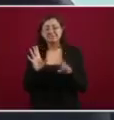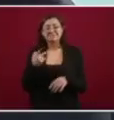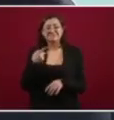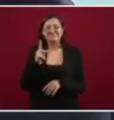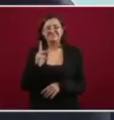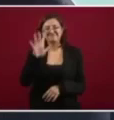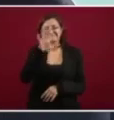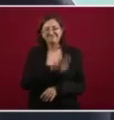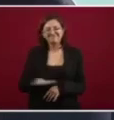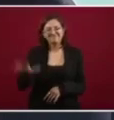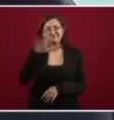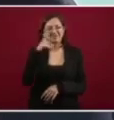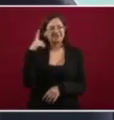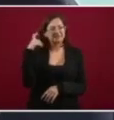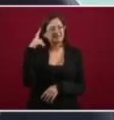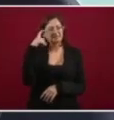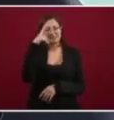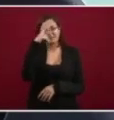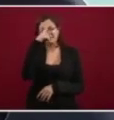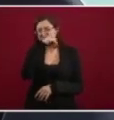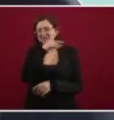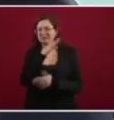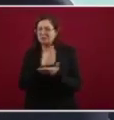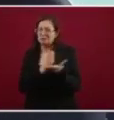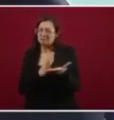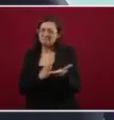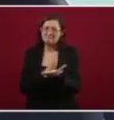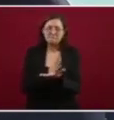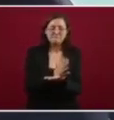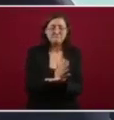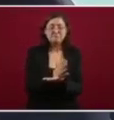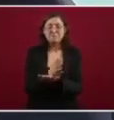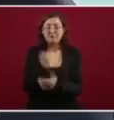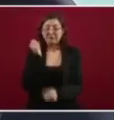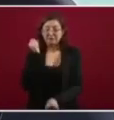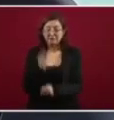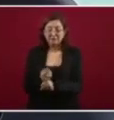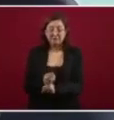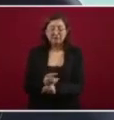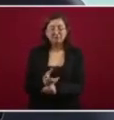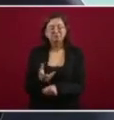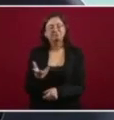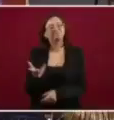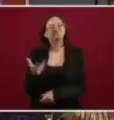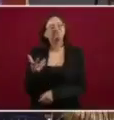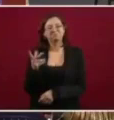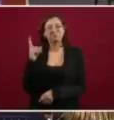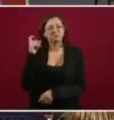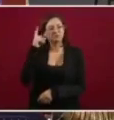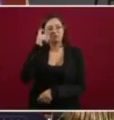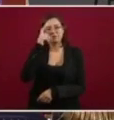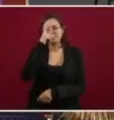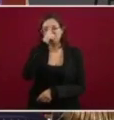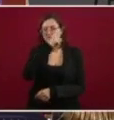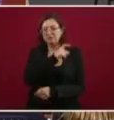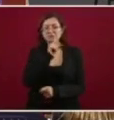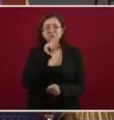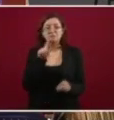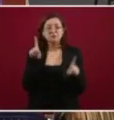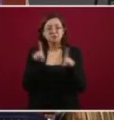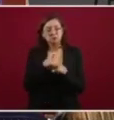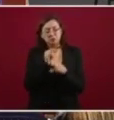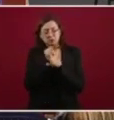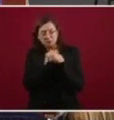zona, no fue posible brindar oportunamente información precisa, confirmada.